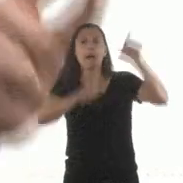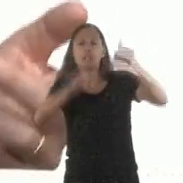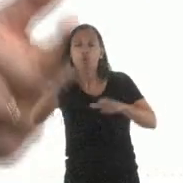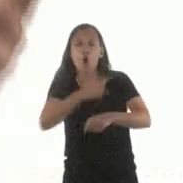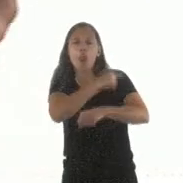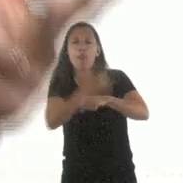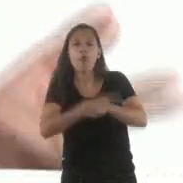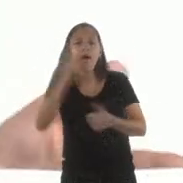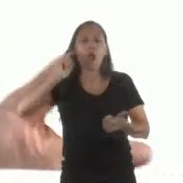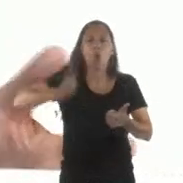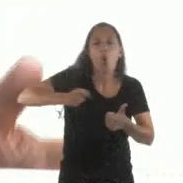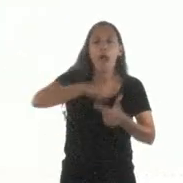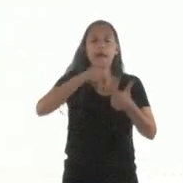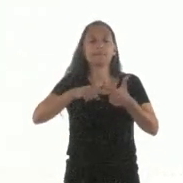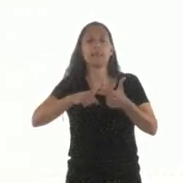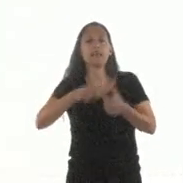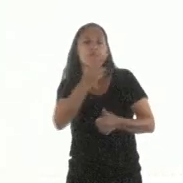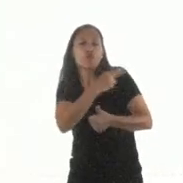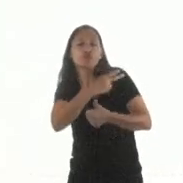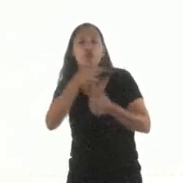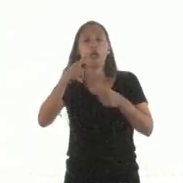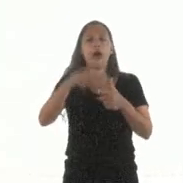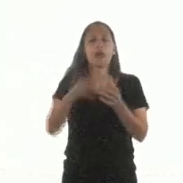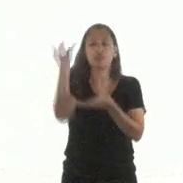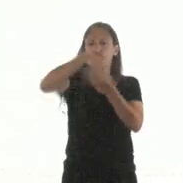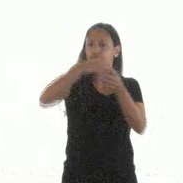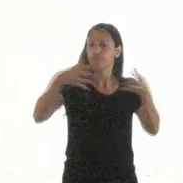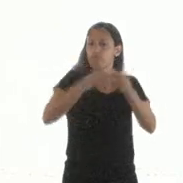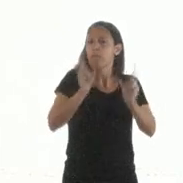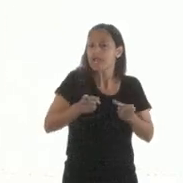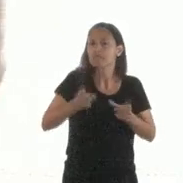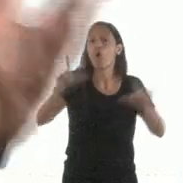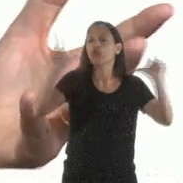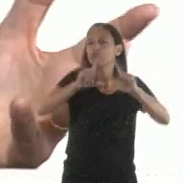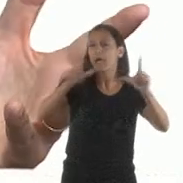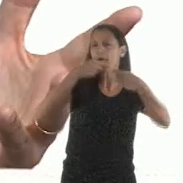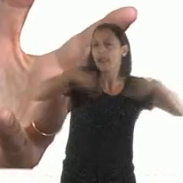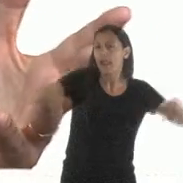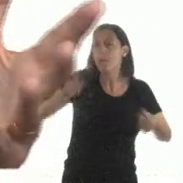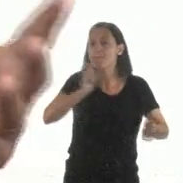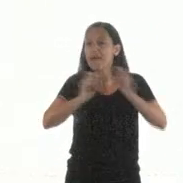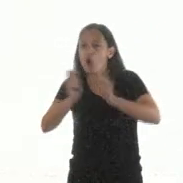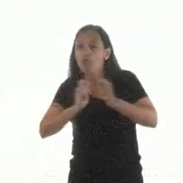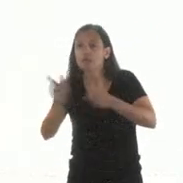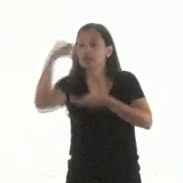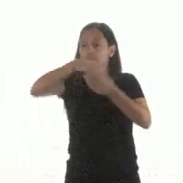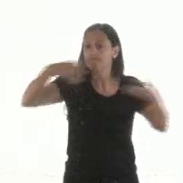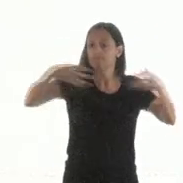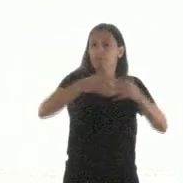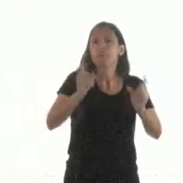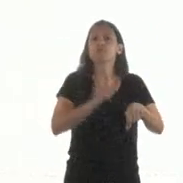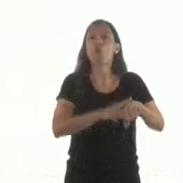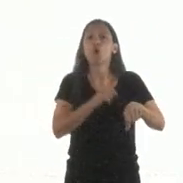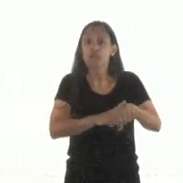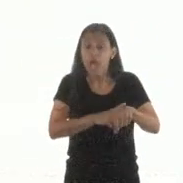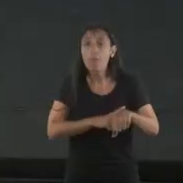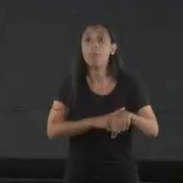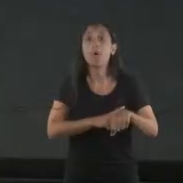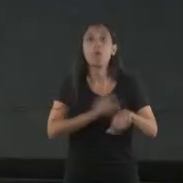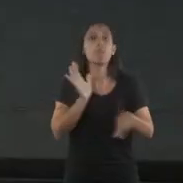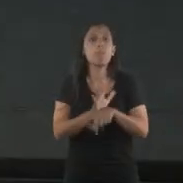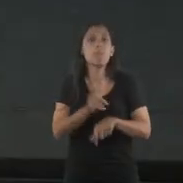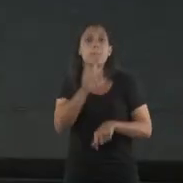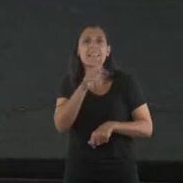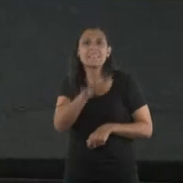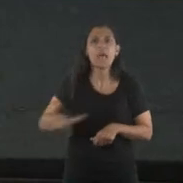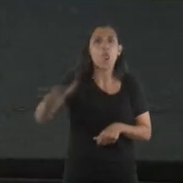nacionales, a jueces, a medios de comunicación, tomando al mismo tiempo, al mismo lugar, como epicentro